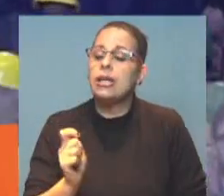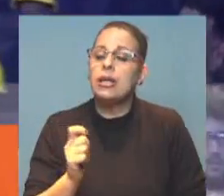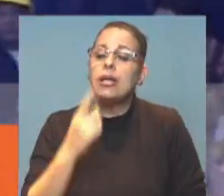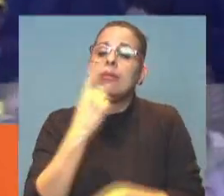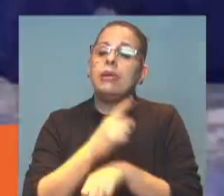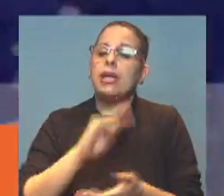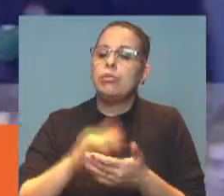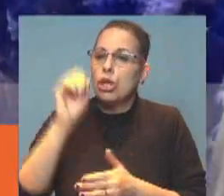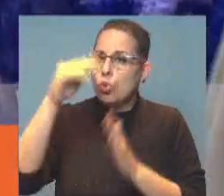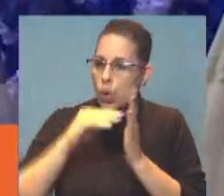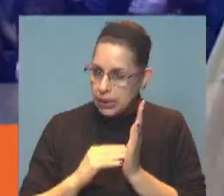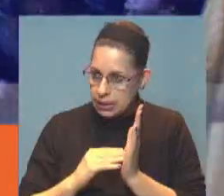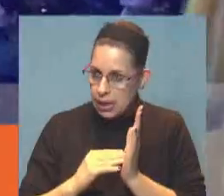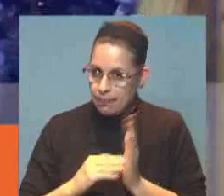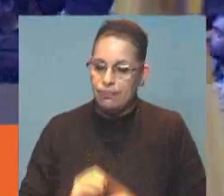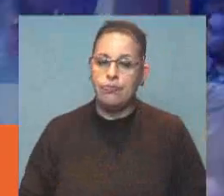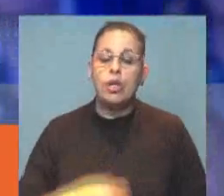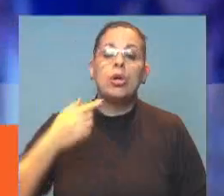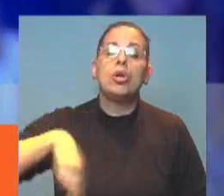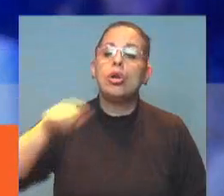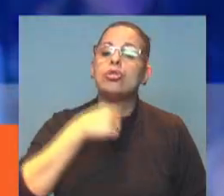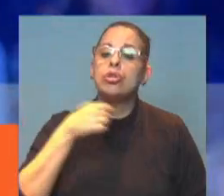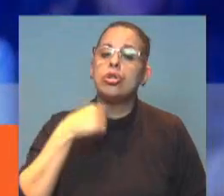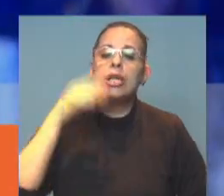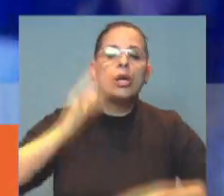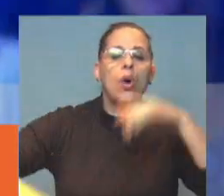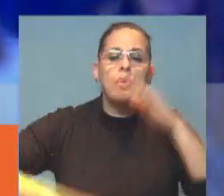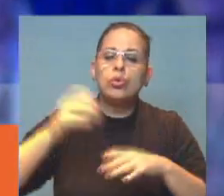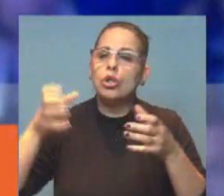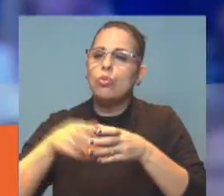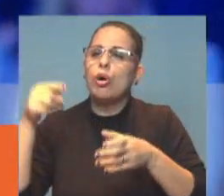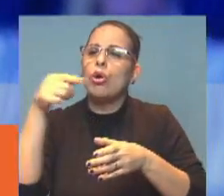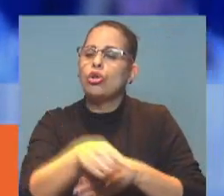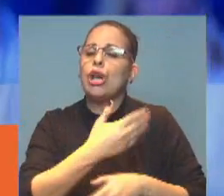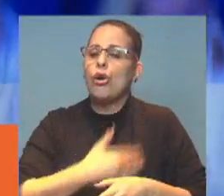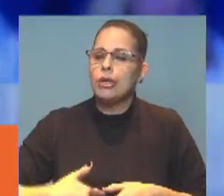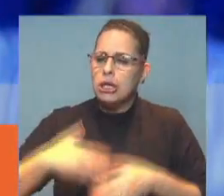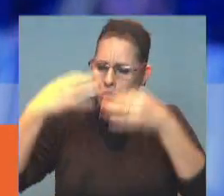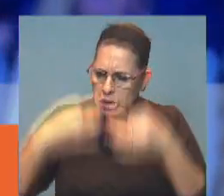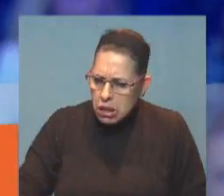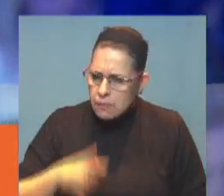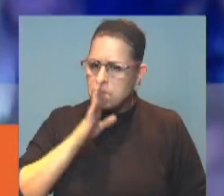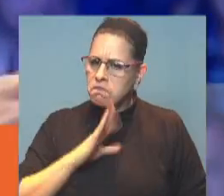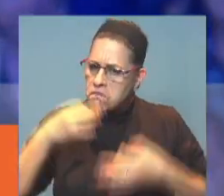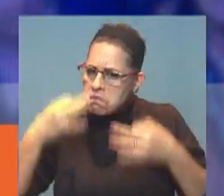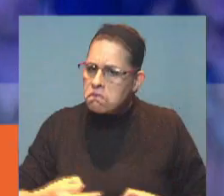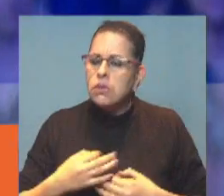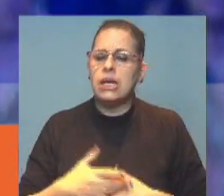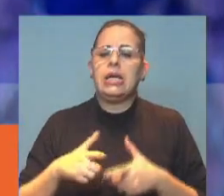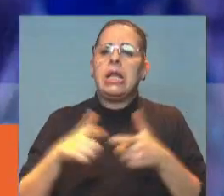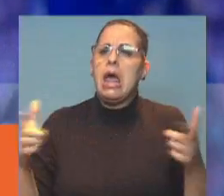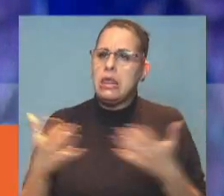su lista. Nosotros queremos construir una oposición seria, firme,